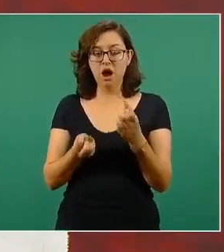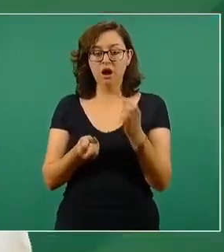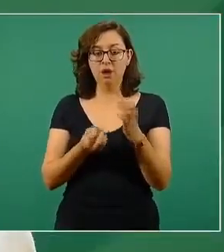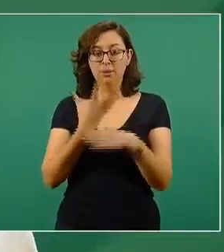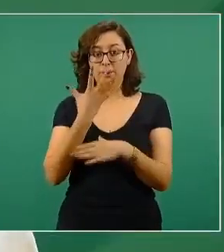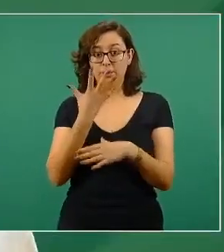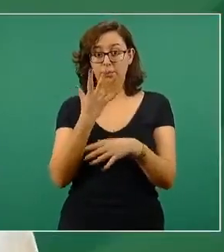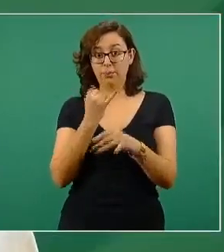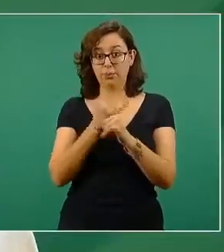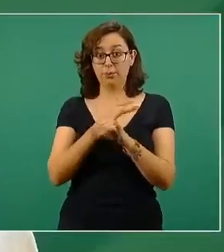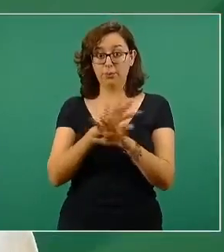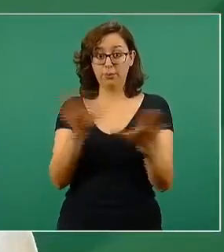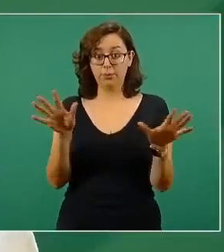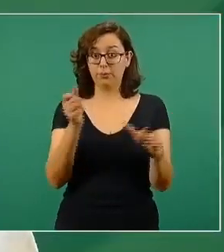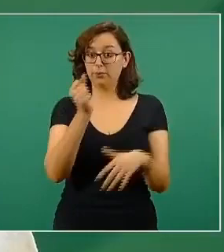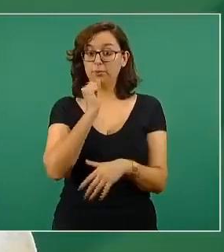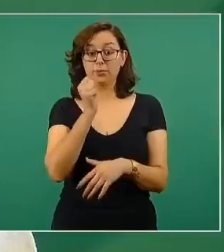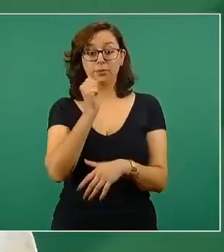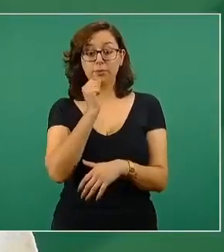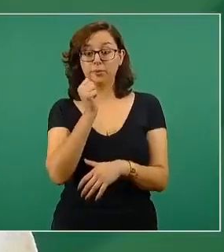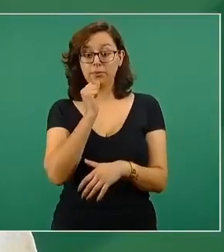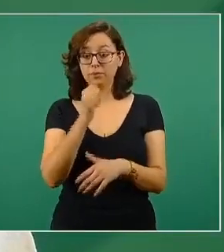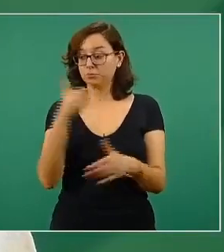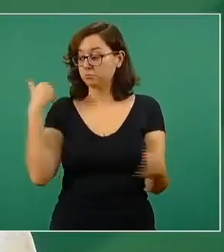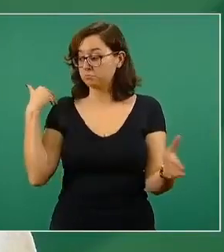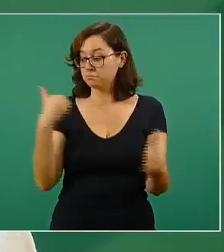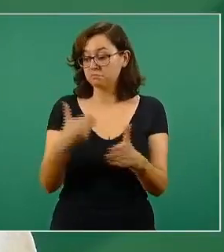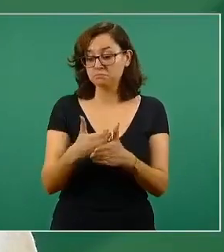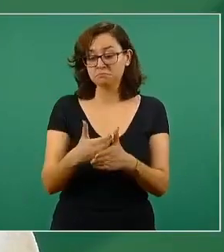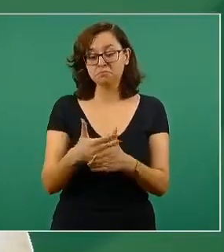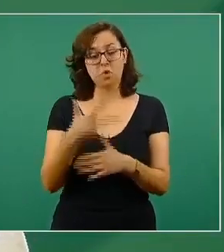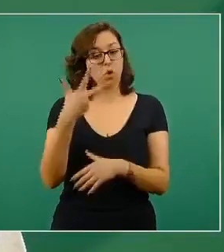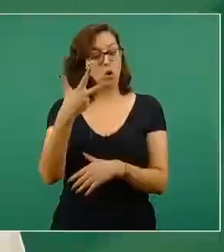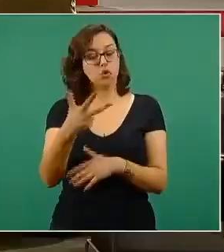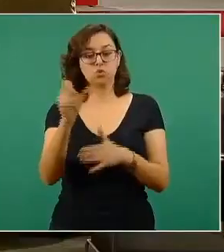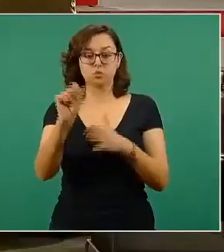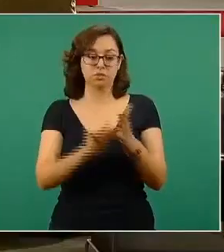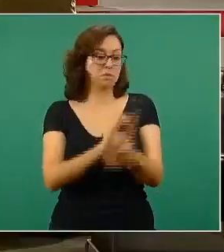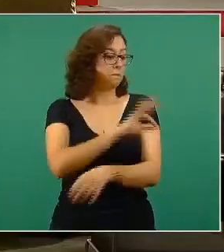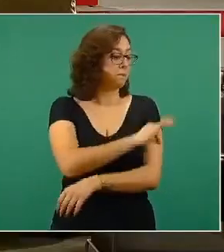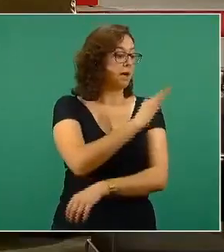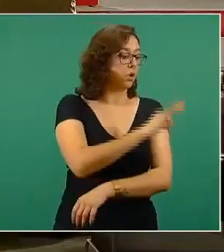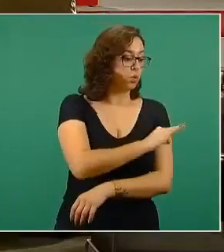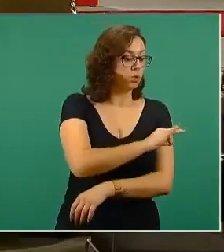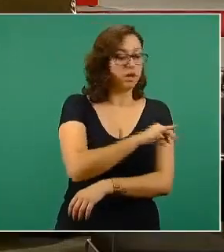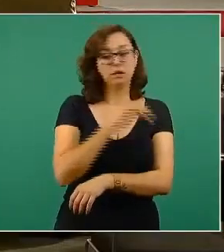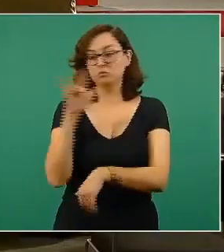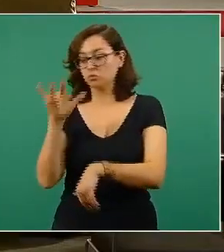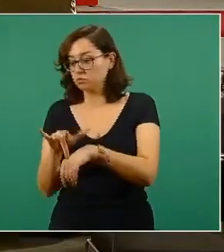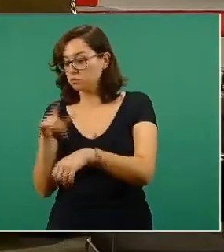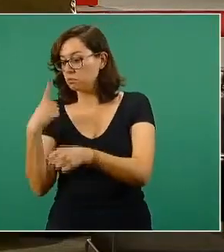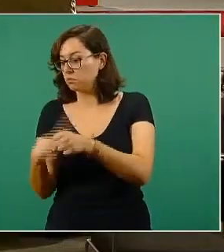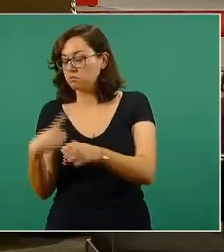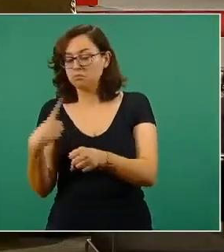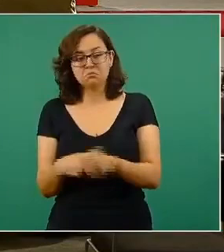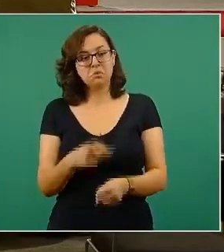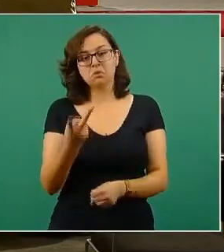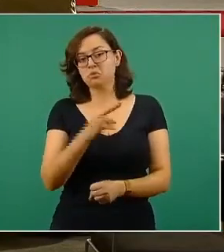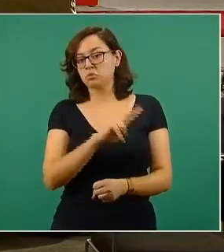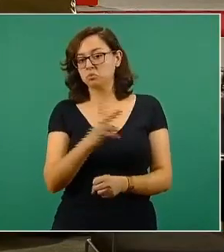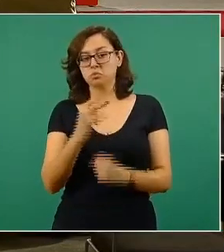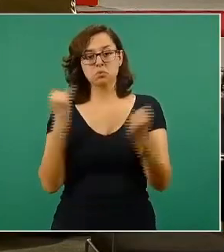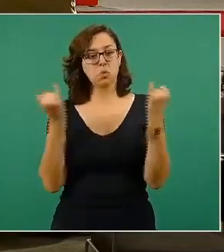duración más allá de 8 meses de la inmunidad que causan ni las vacunas ni la infección